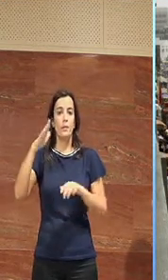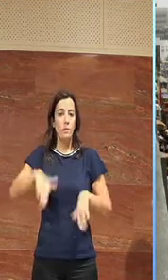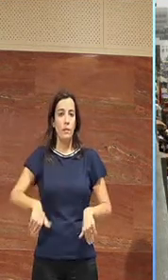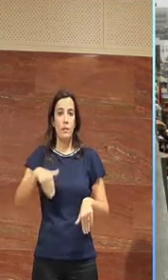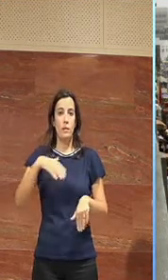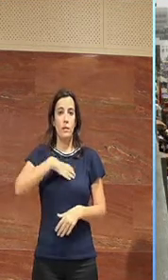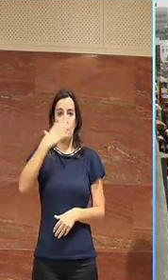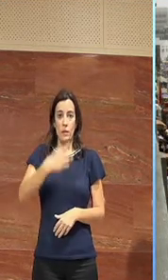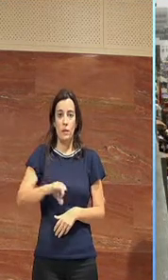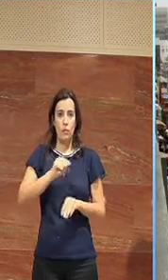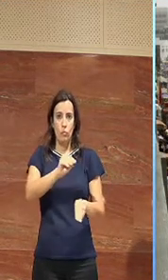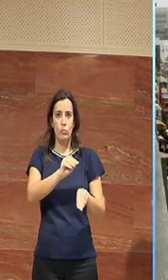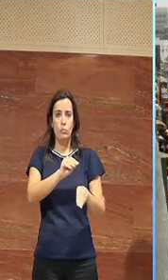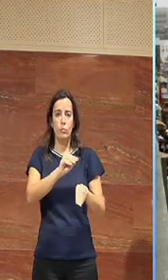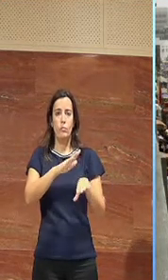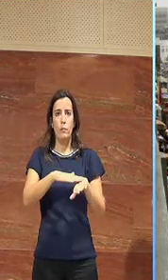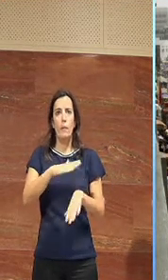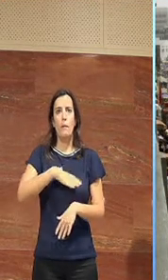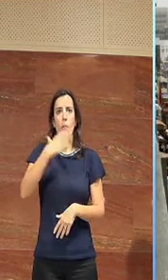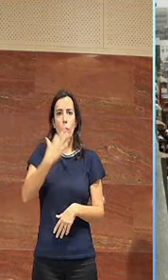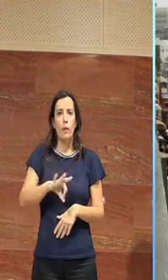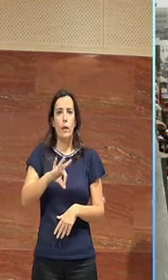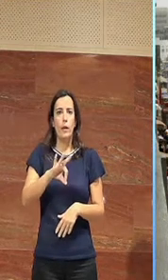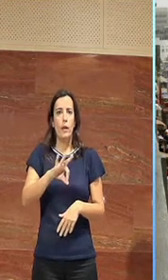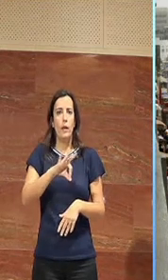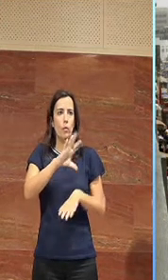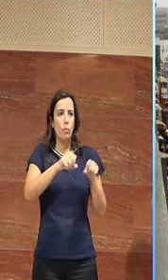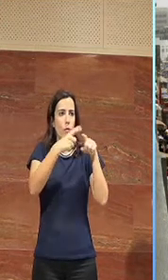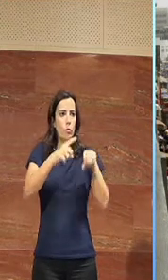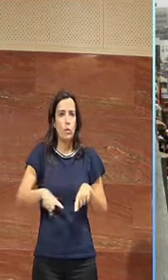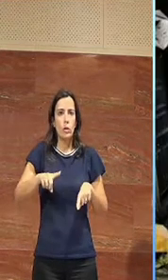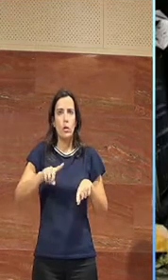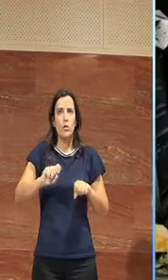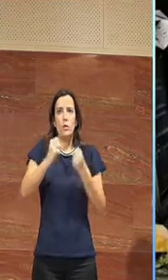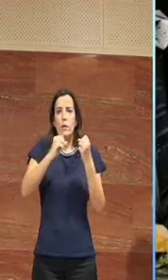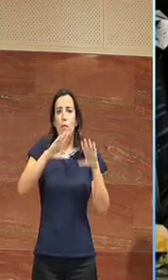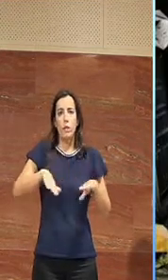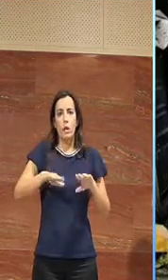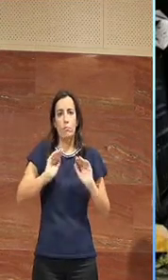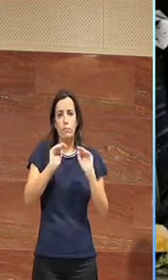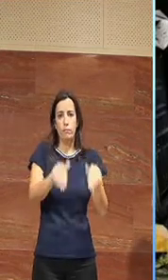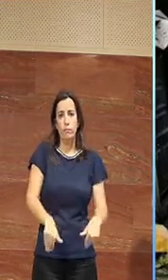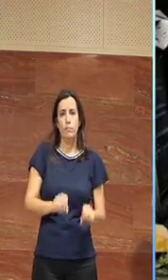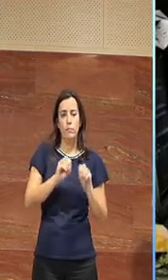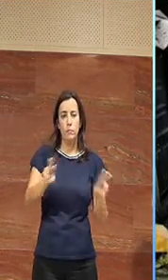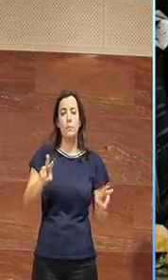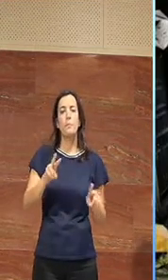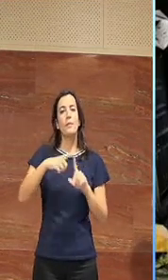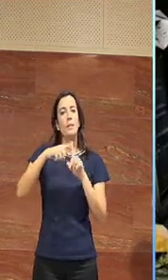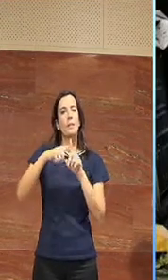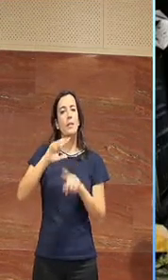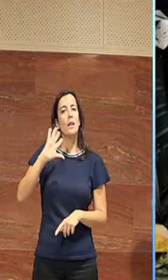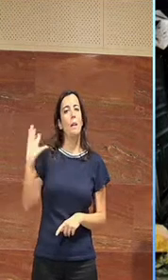capacidad de poder abastecerse pues se reduce. Los niveles